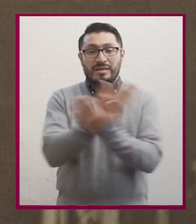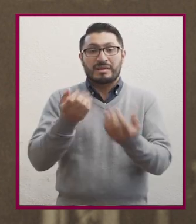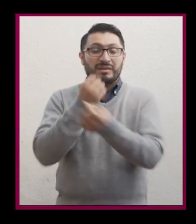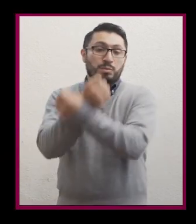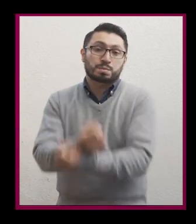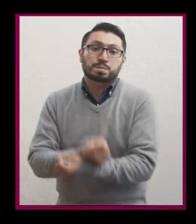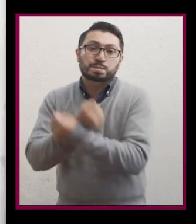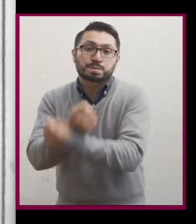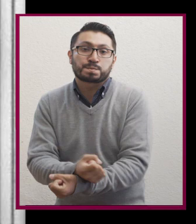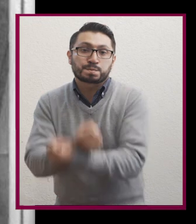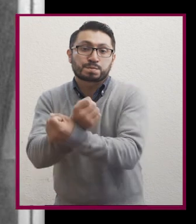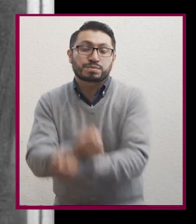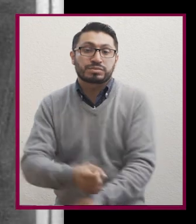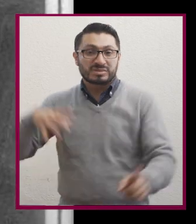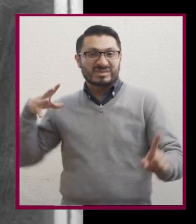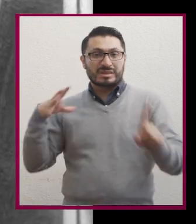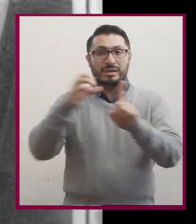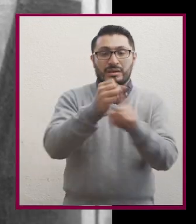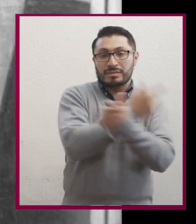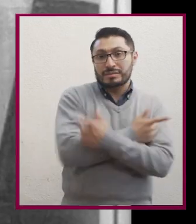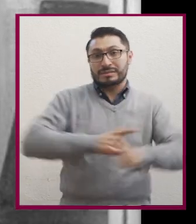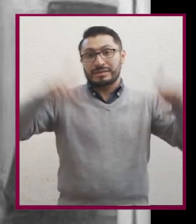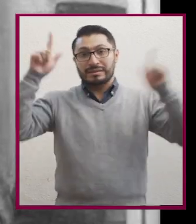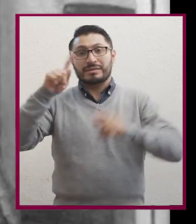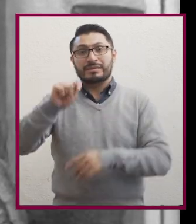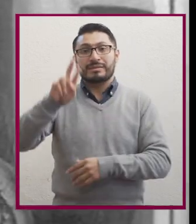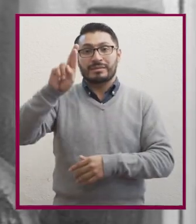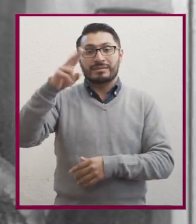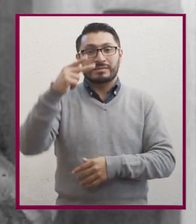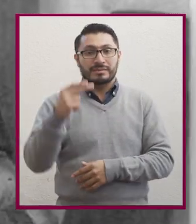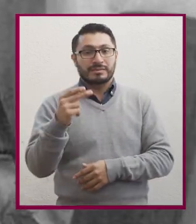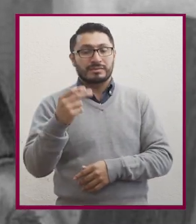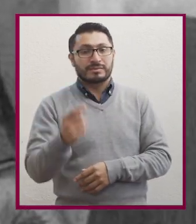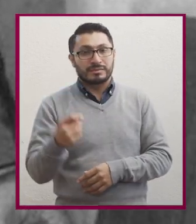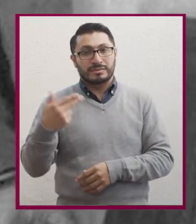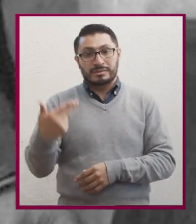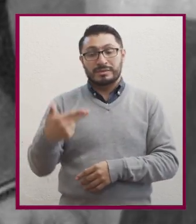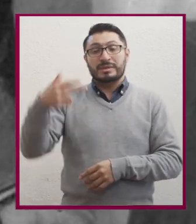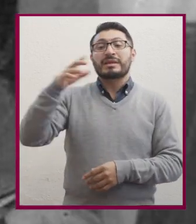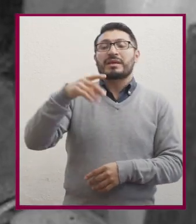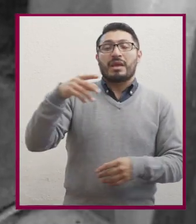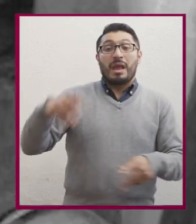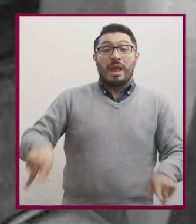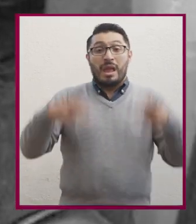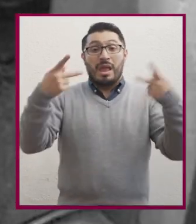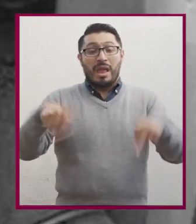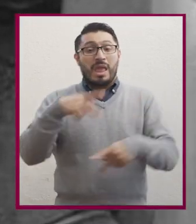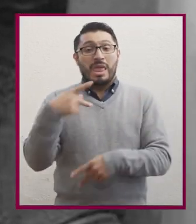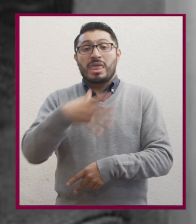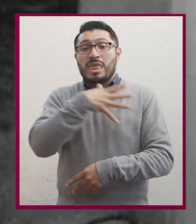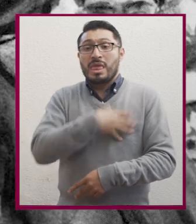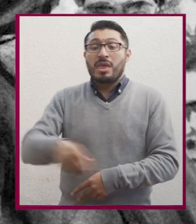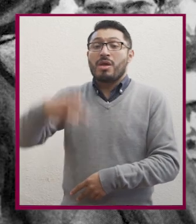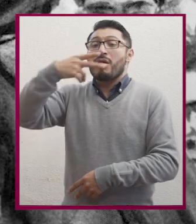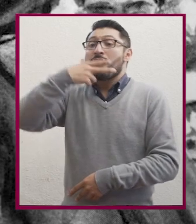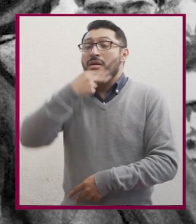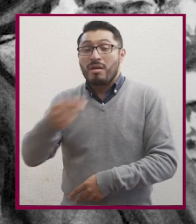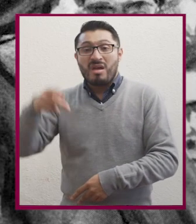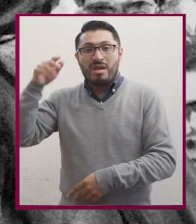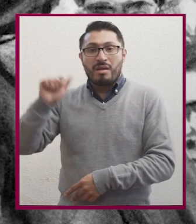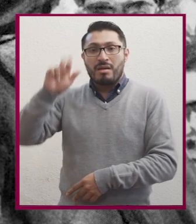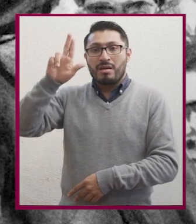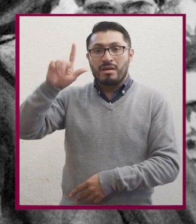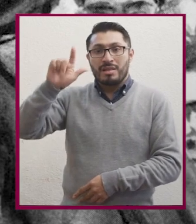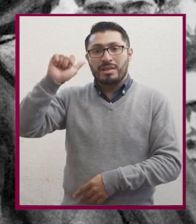esclavitud. Tras conseguir su libertad, Truth se enteró de que habían vendido ilegalmente a su hijo en Alabama. Después